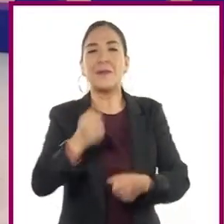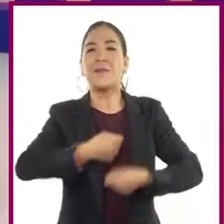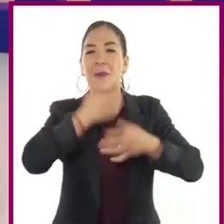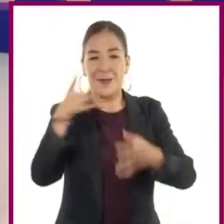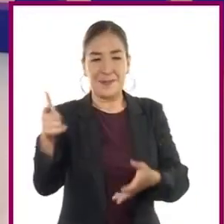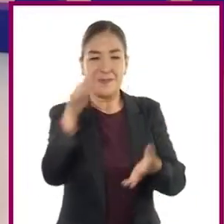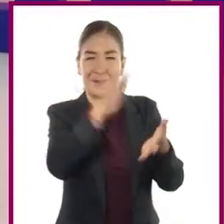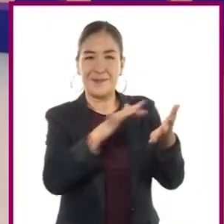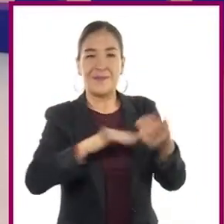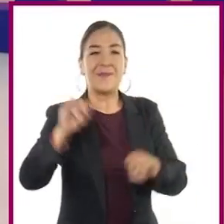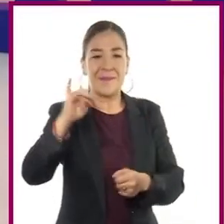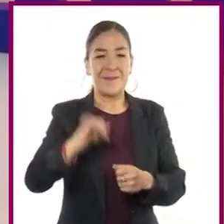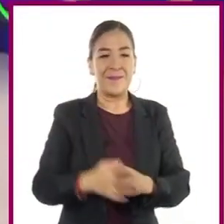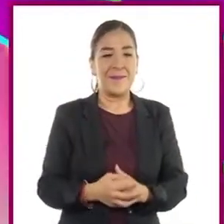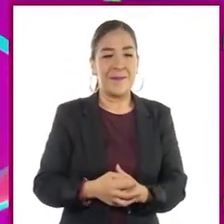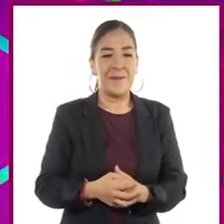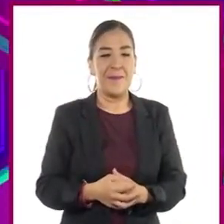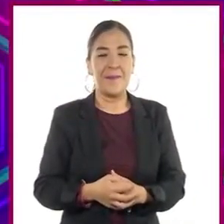leerlo? Claro, maestra.